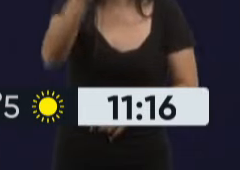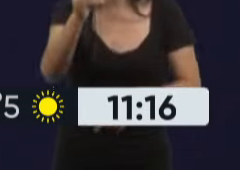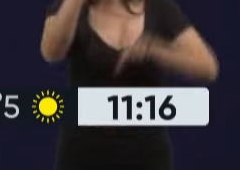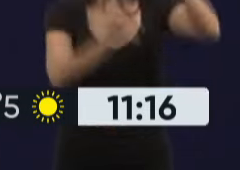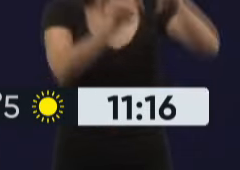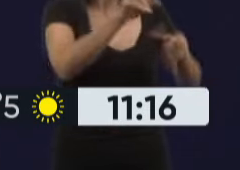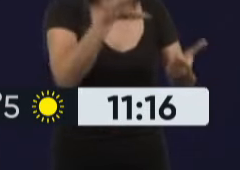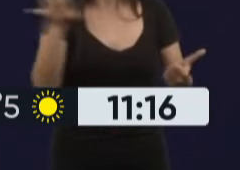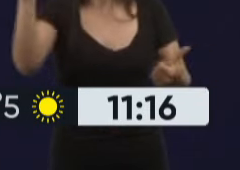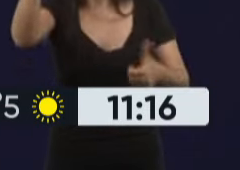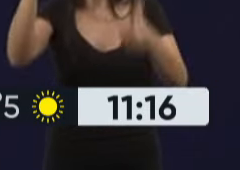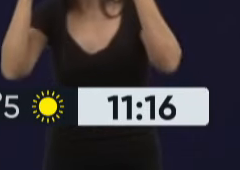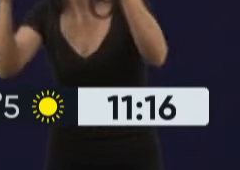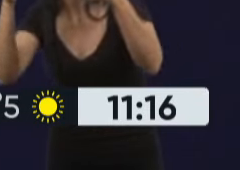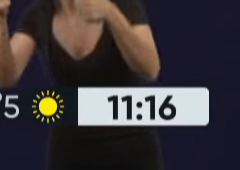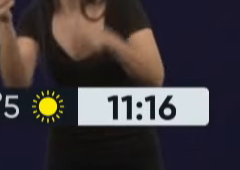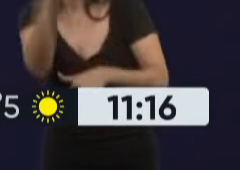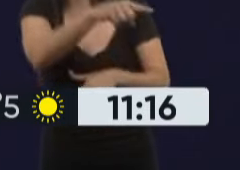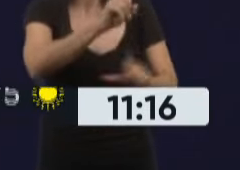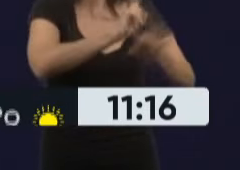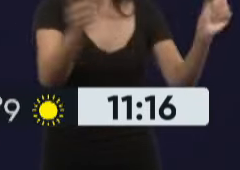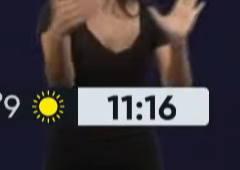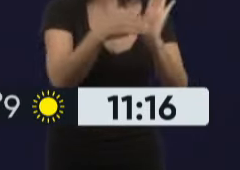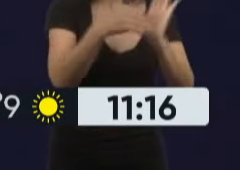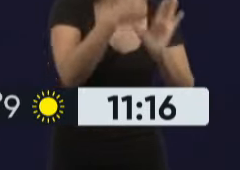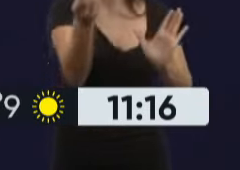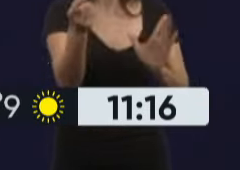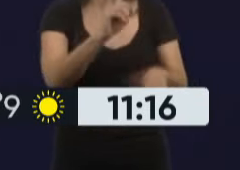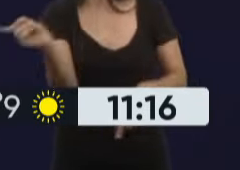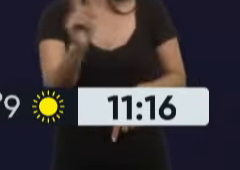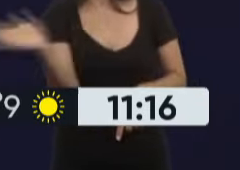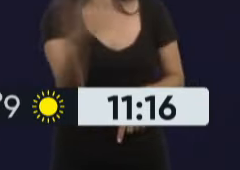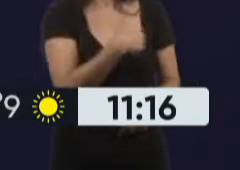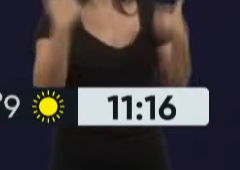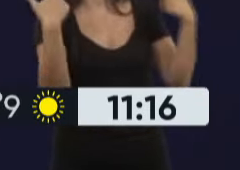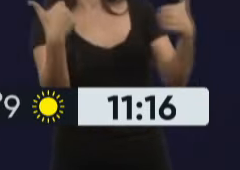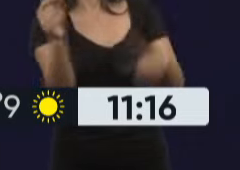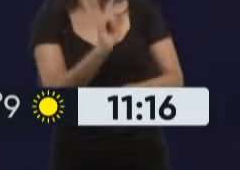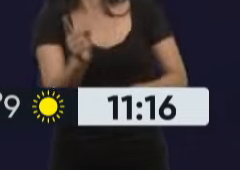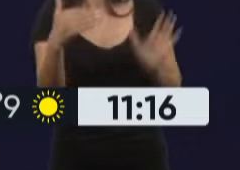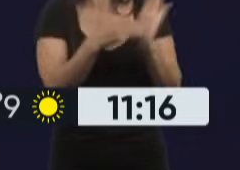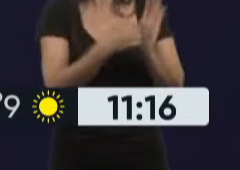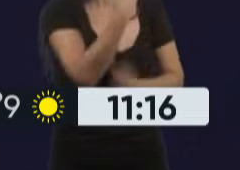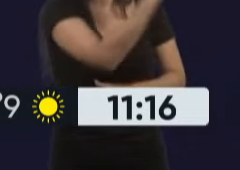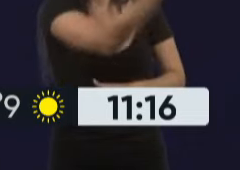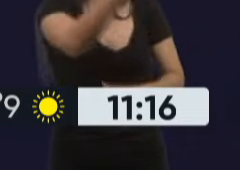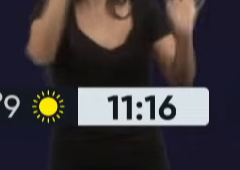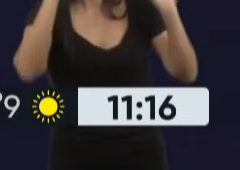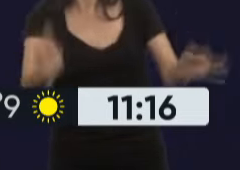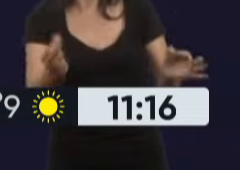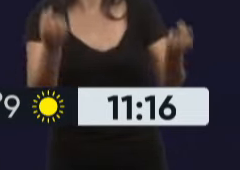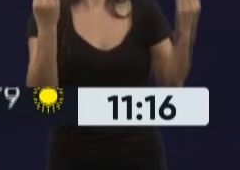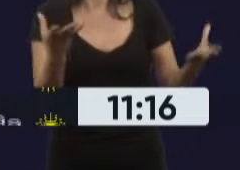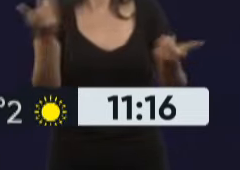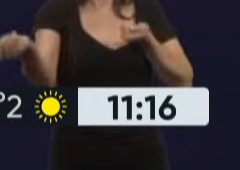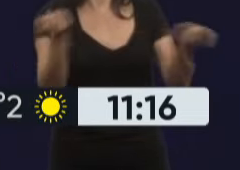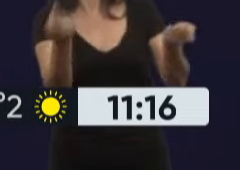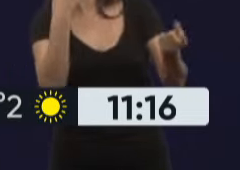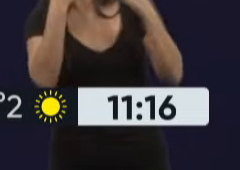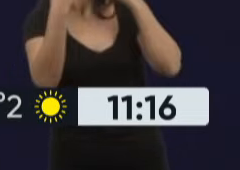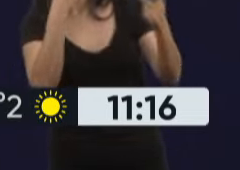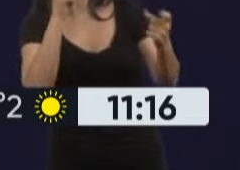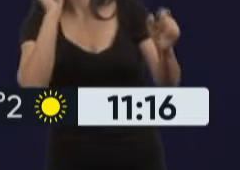trabajo y hay otras que no después bueno cada uno sabrá qué hacer y cada uno sabrá en tal caso Cuál